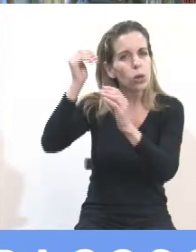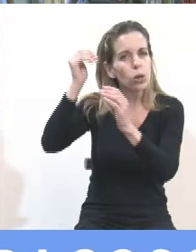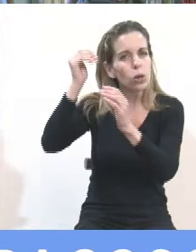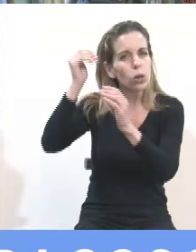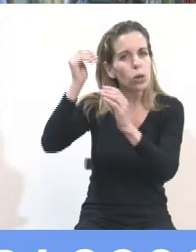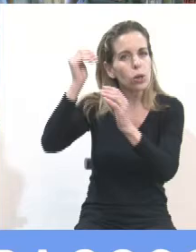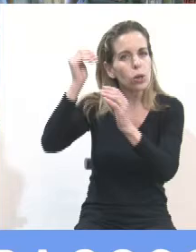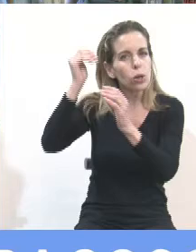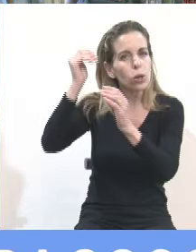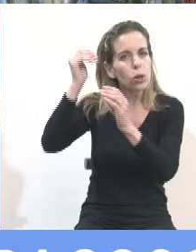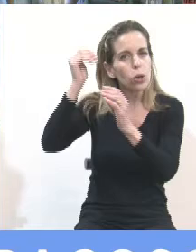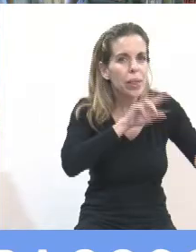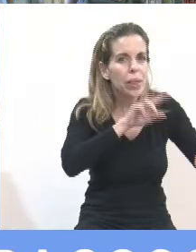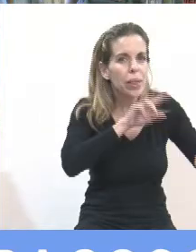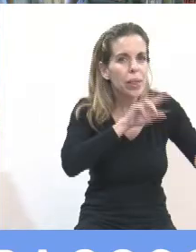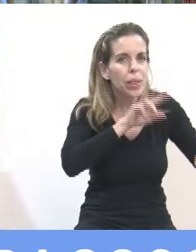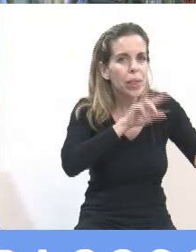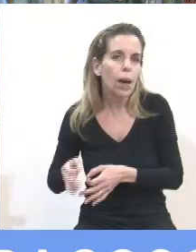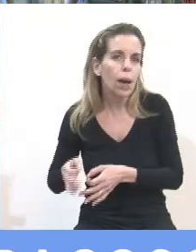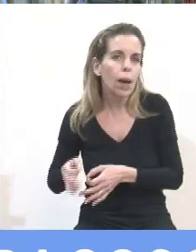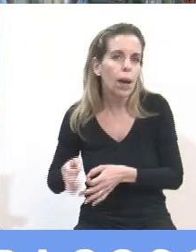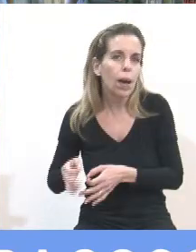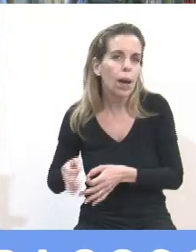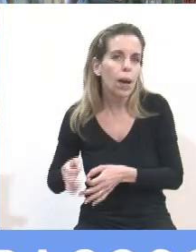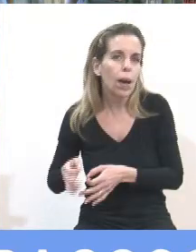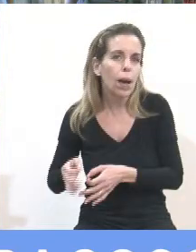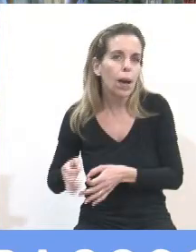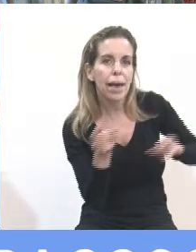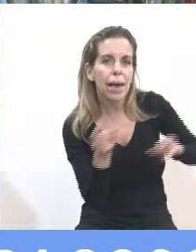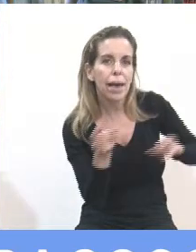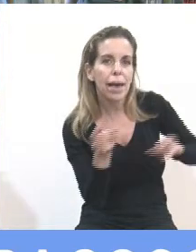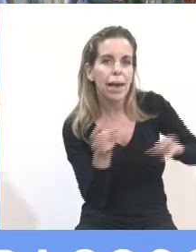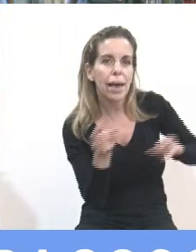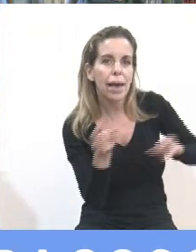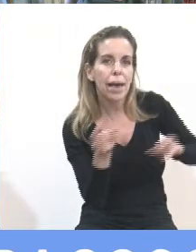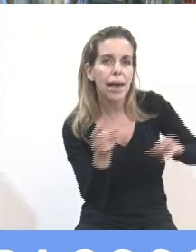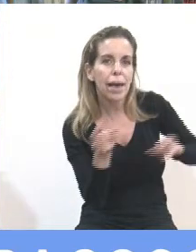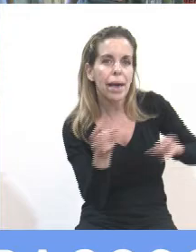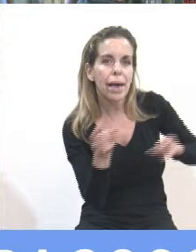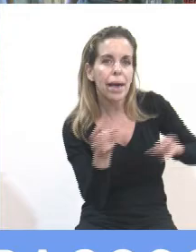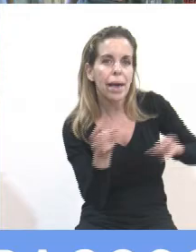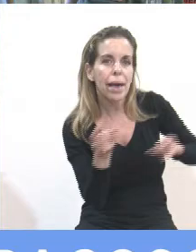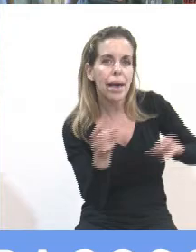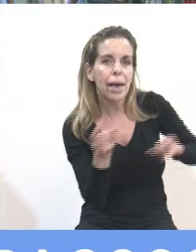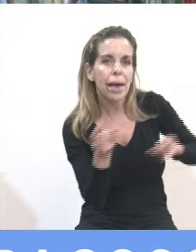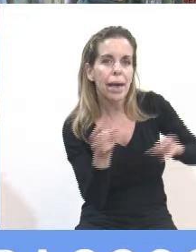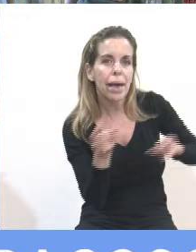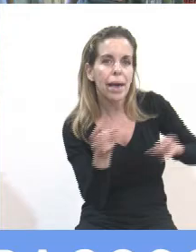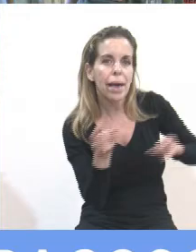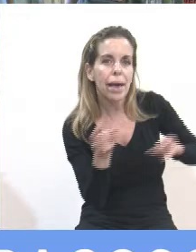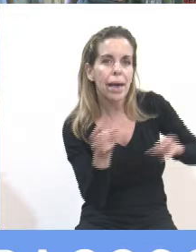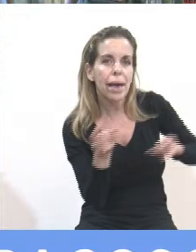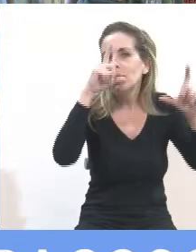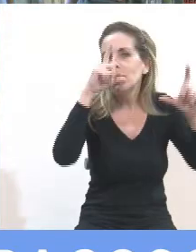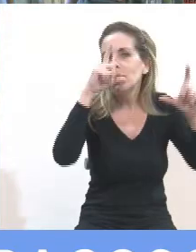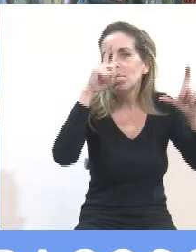niños. Saben cómo seducirlos, cómo engañarlos, cómo amenazarlos y cómo obligarlos para que hagan lo